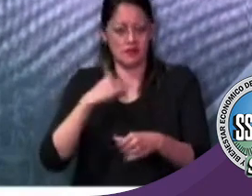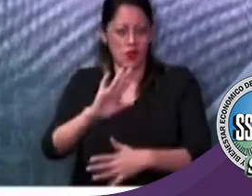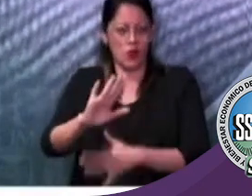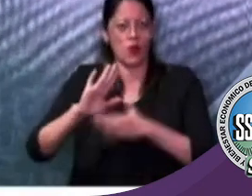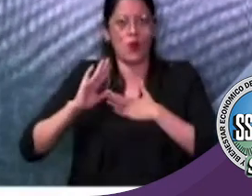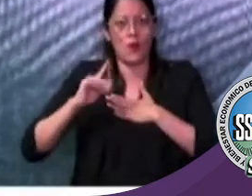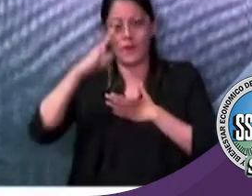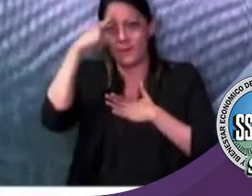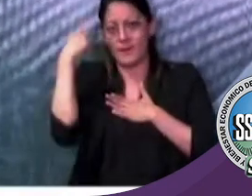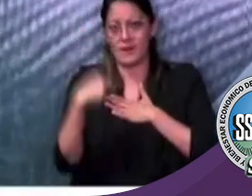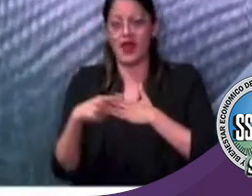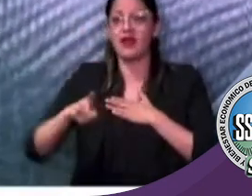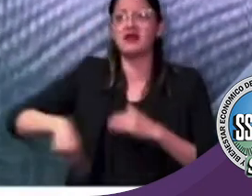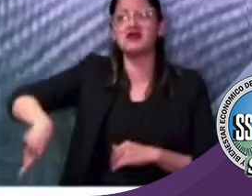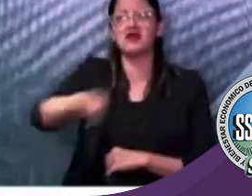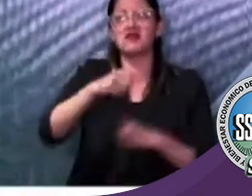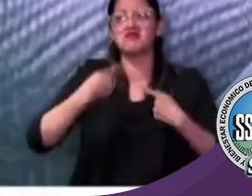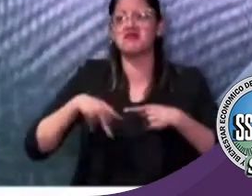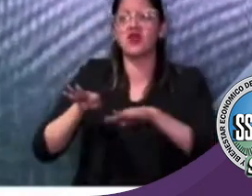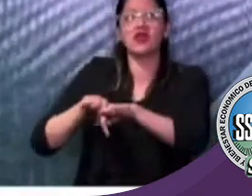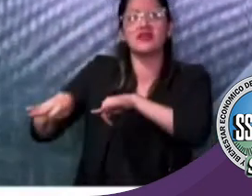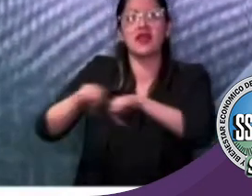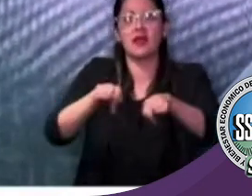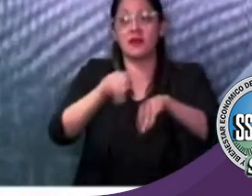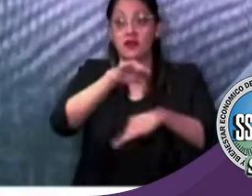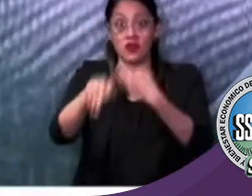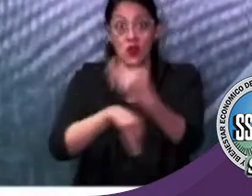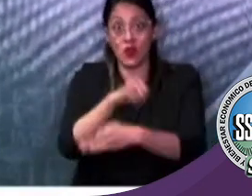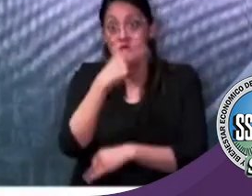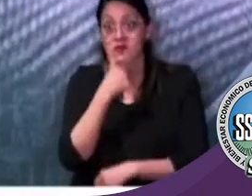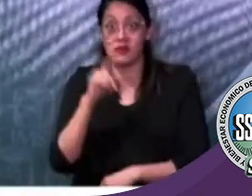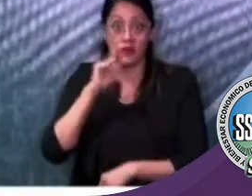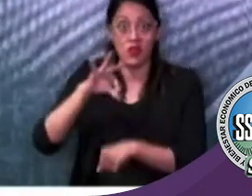compromiso por velar por los intereses laborales de todas y